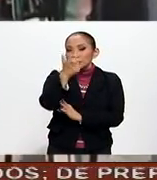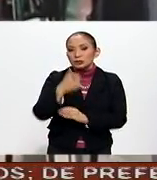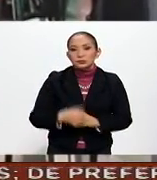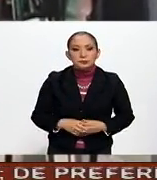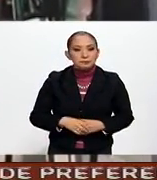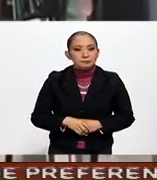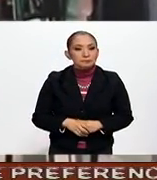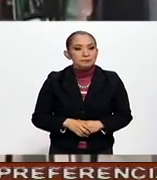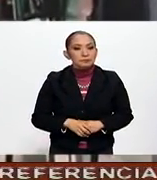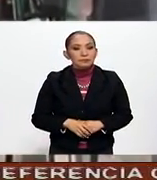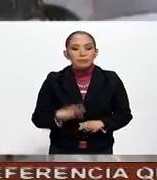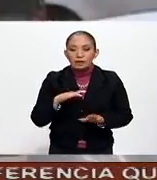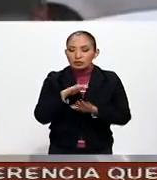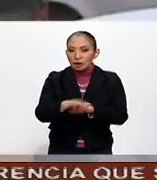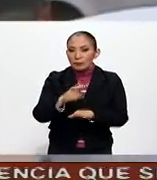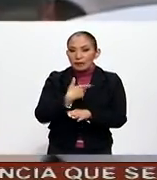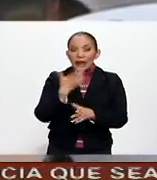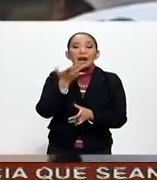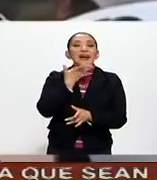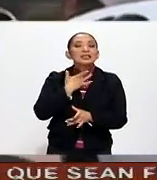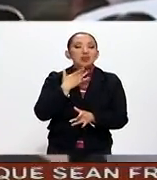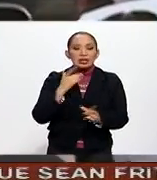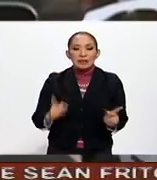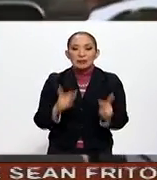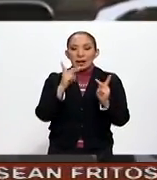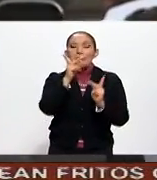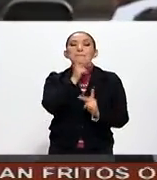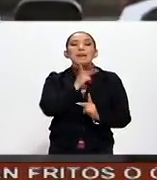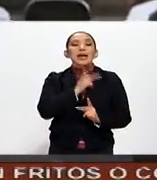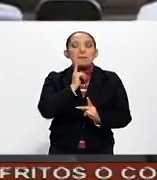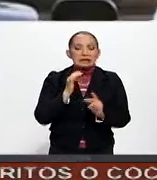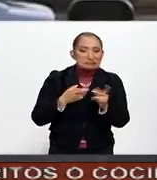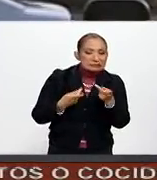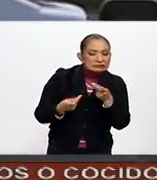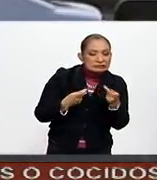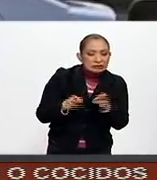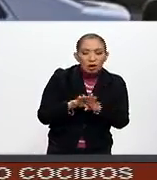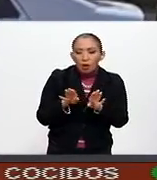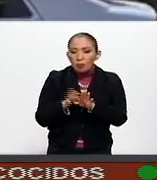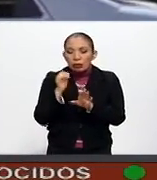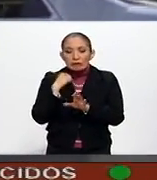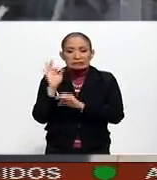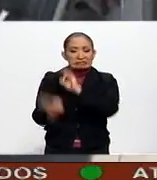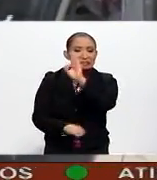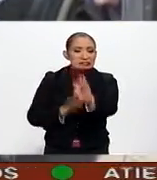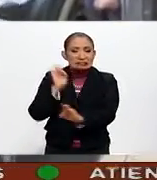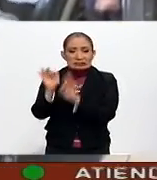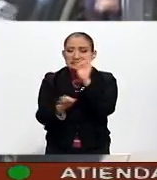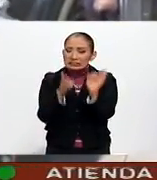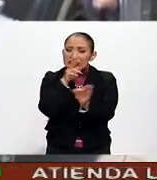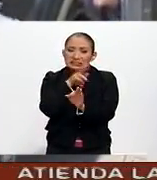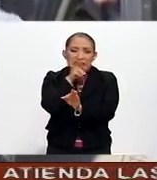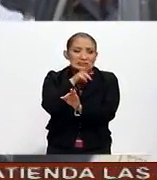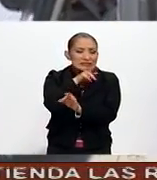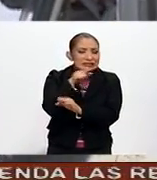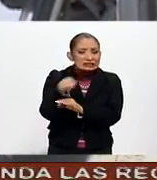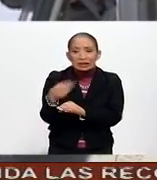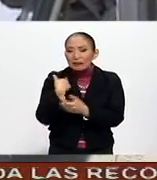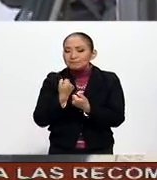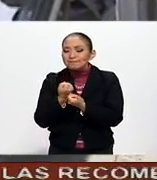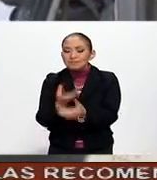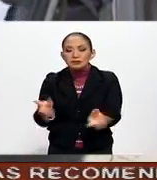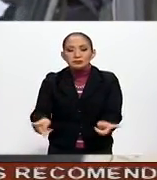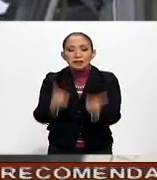pesos. Respecto al abasto de combustible, Pemex estableció una estrategia para atender en la medida de lo posible el suministro de